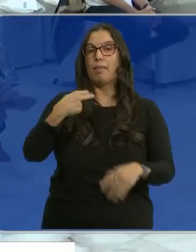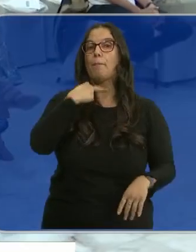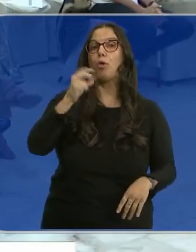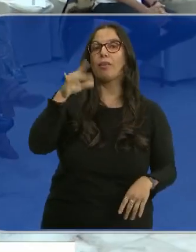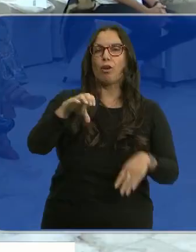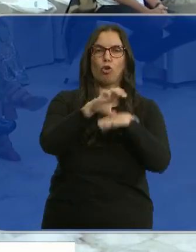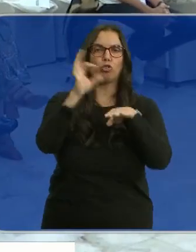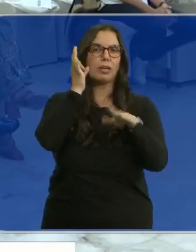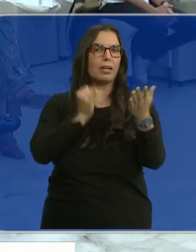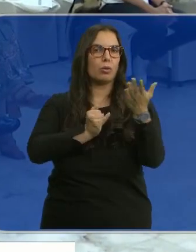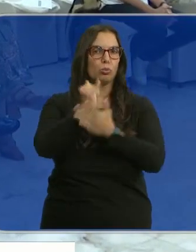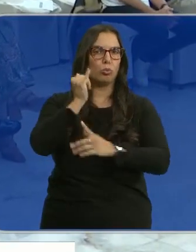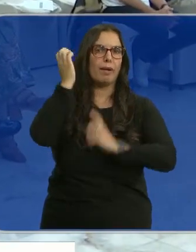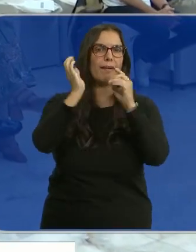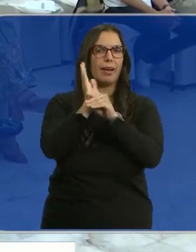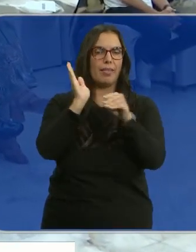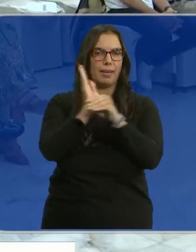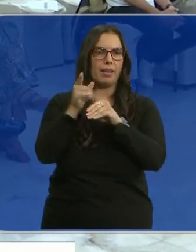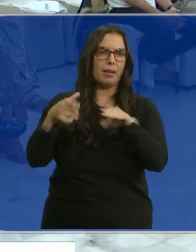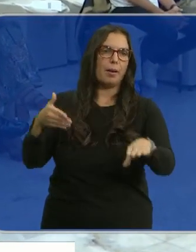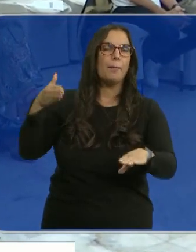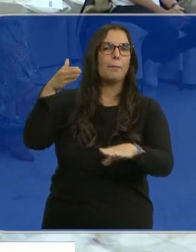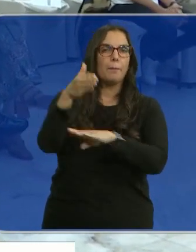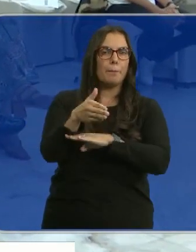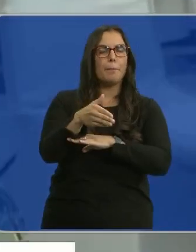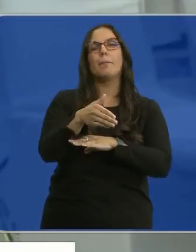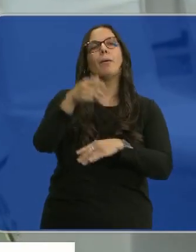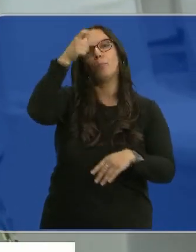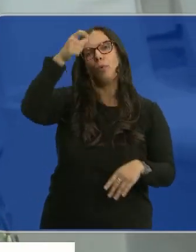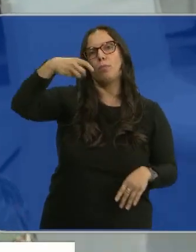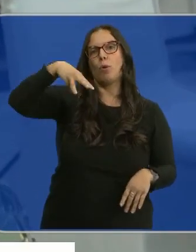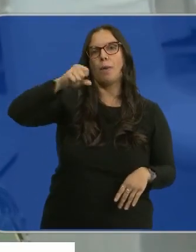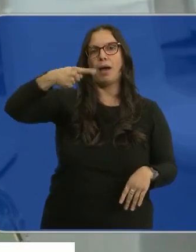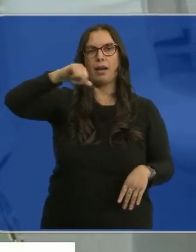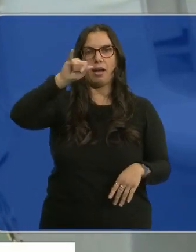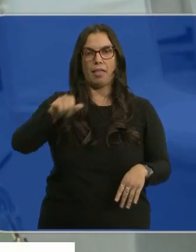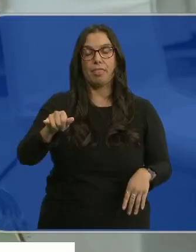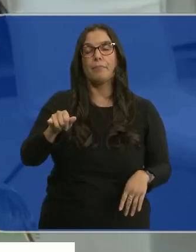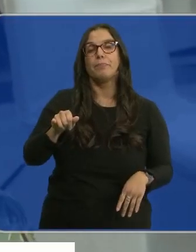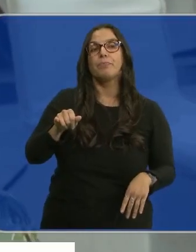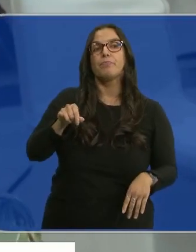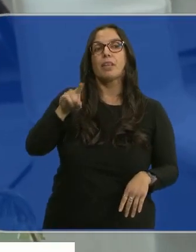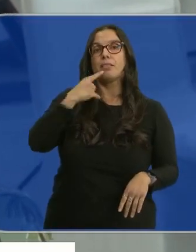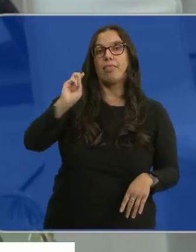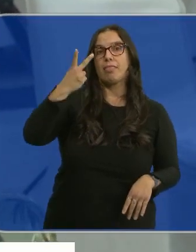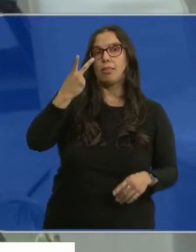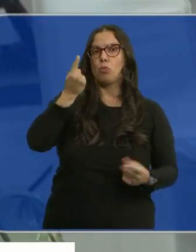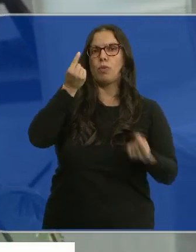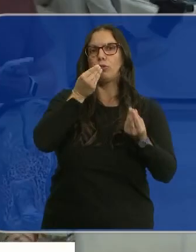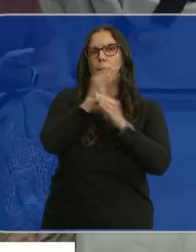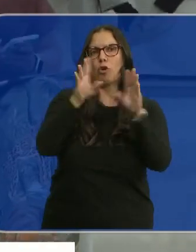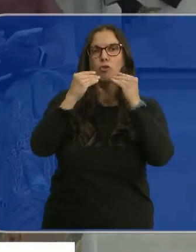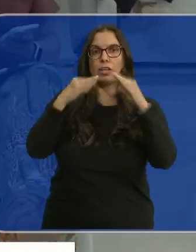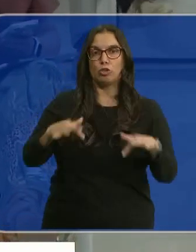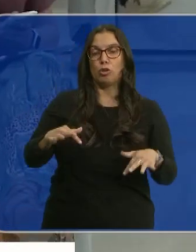anunciado la consejera de Agricultura y Ganadería, María González Corral, en Magat de Pisuerga, en Palencia. Se trata del segundo mejor dato de la historia, solo